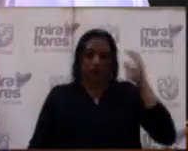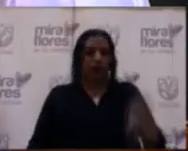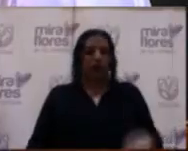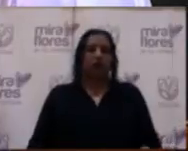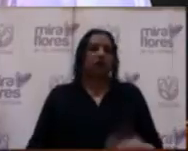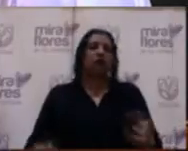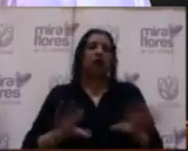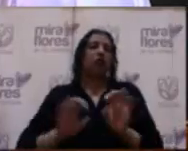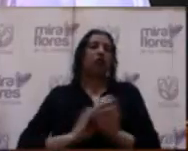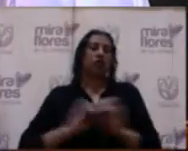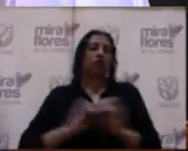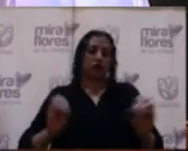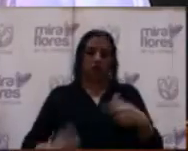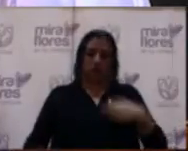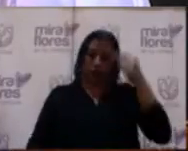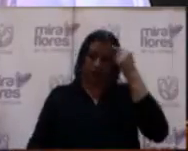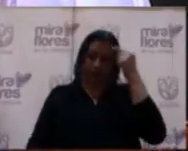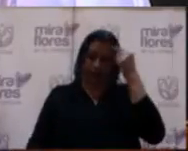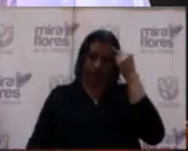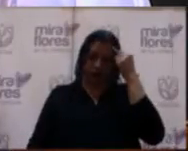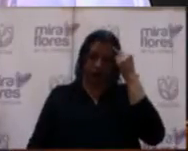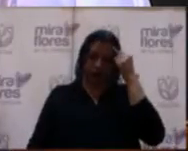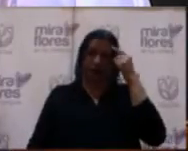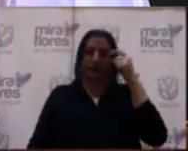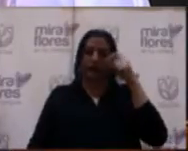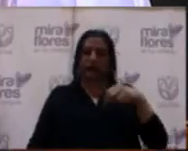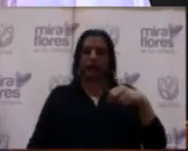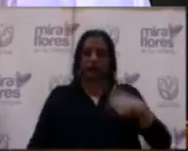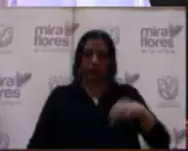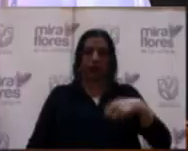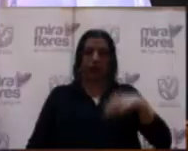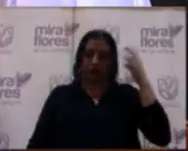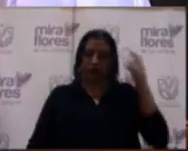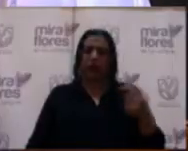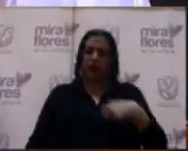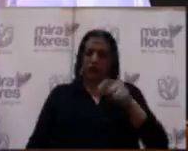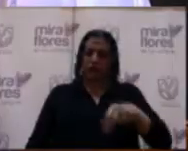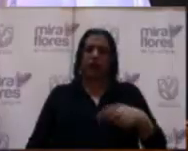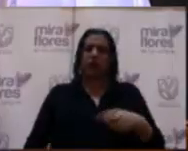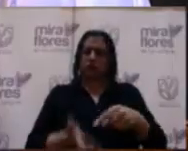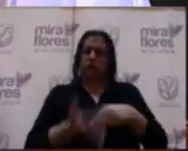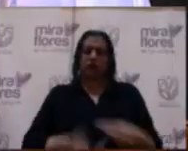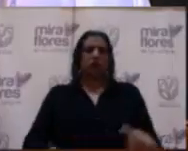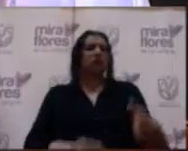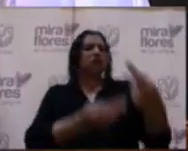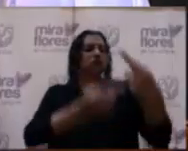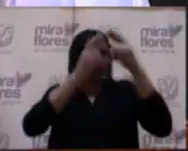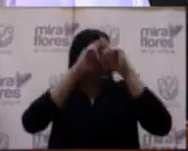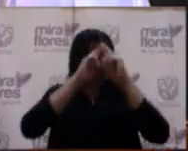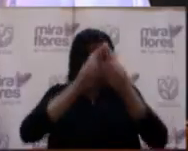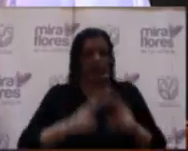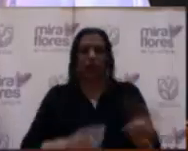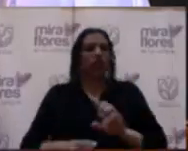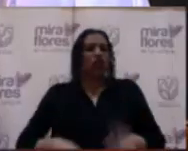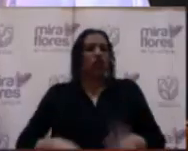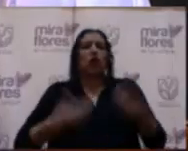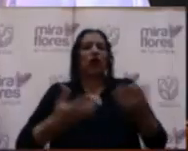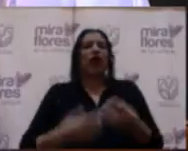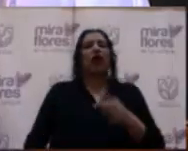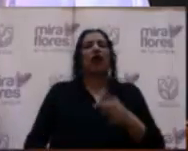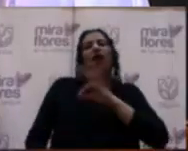nada. Entonces yo pienso que sí debemos hacernos respetar, que debemos tener privilegios